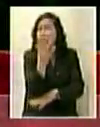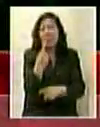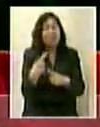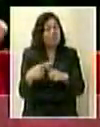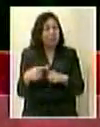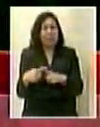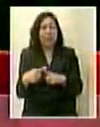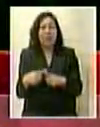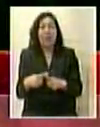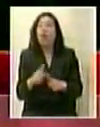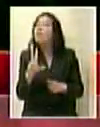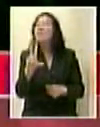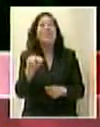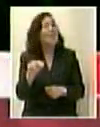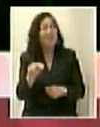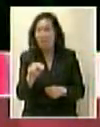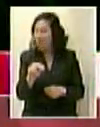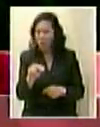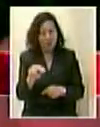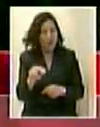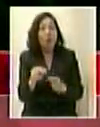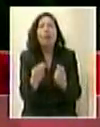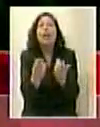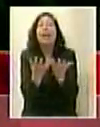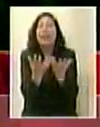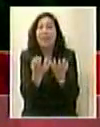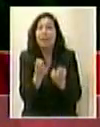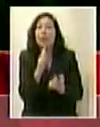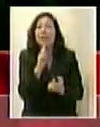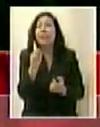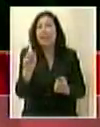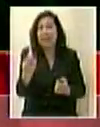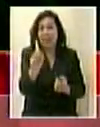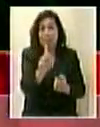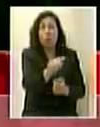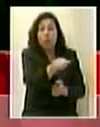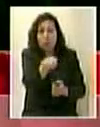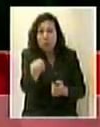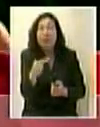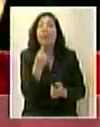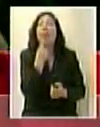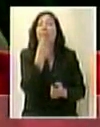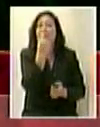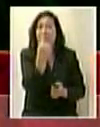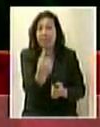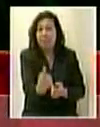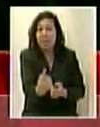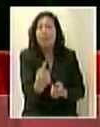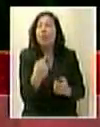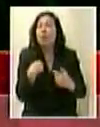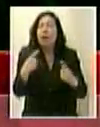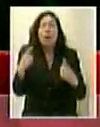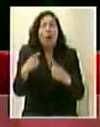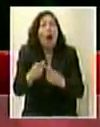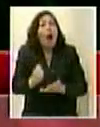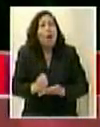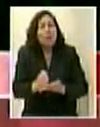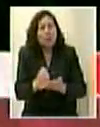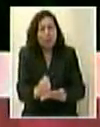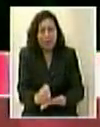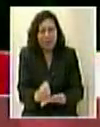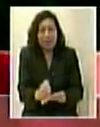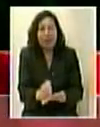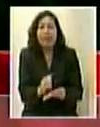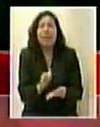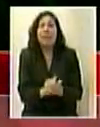etcétera. No. Lo que queremos es que cada uno de ustedes diga: logré ayudar